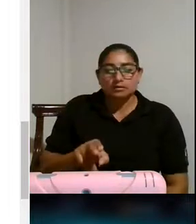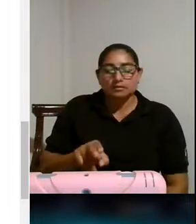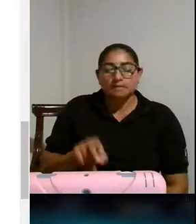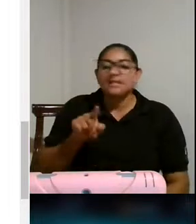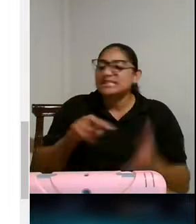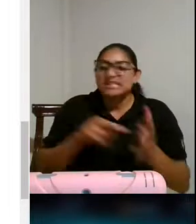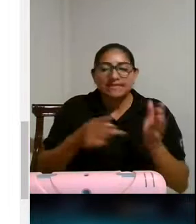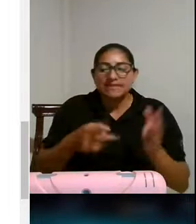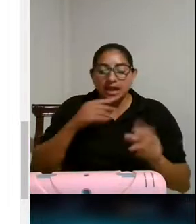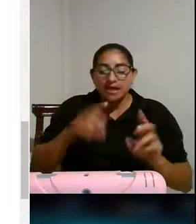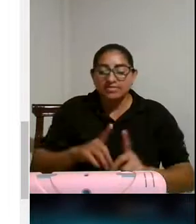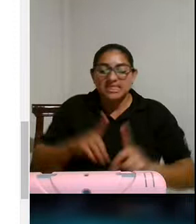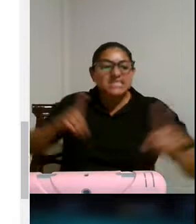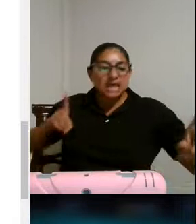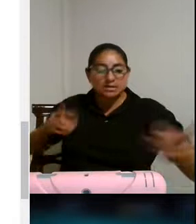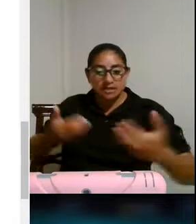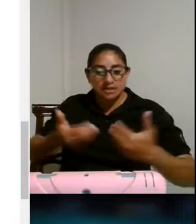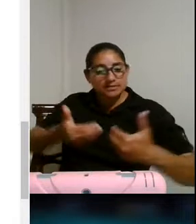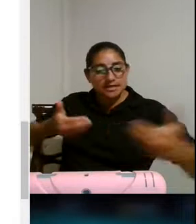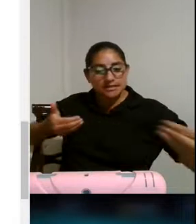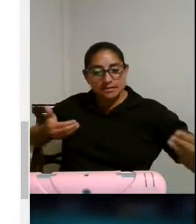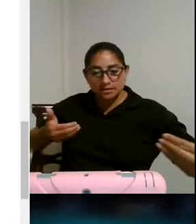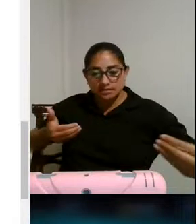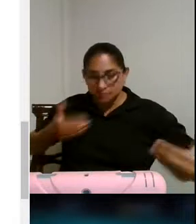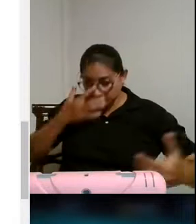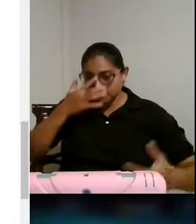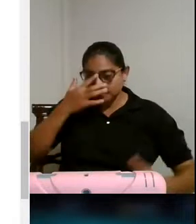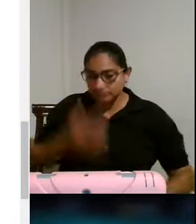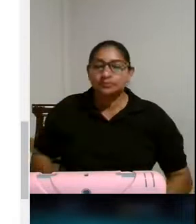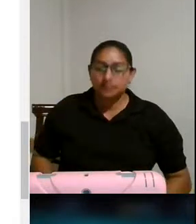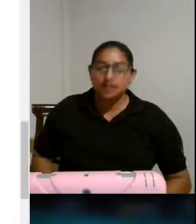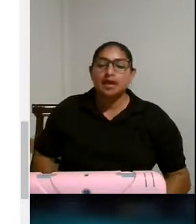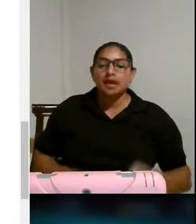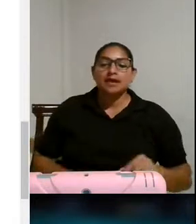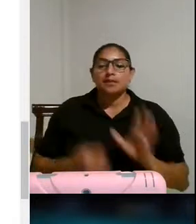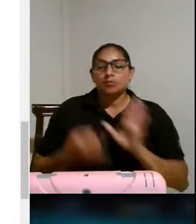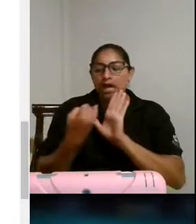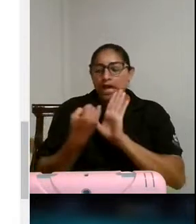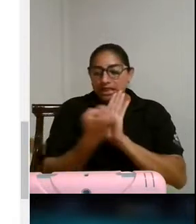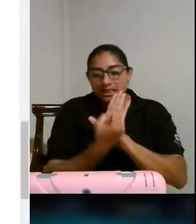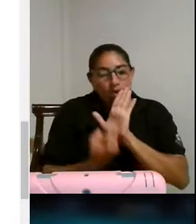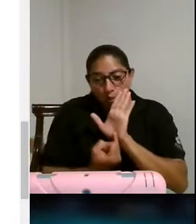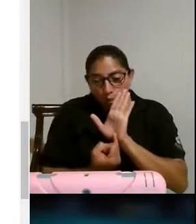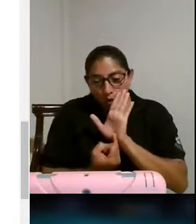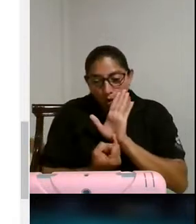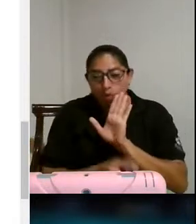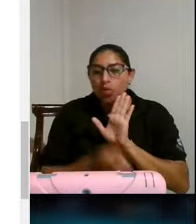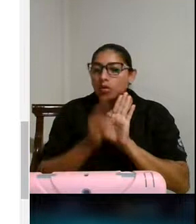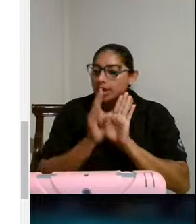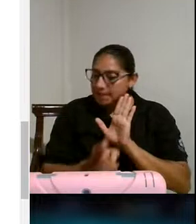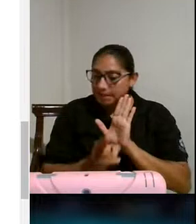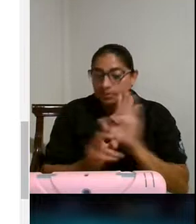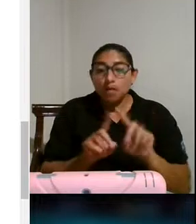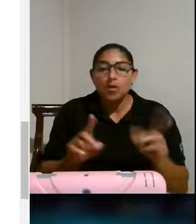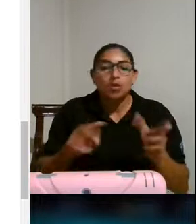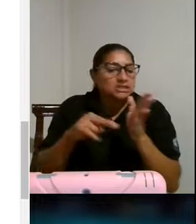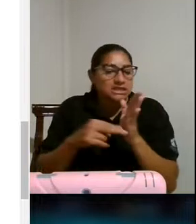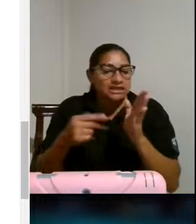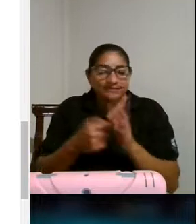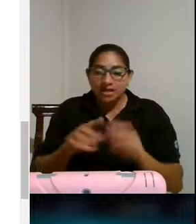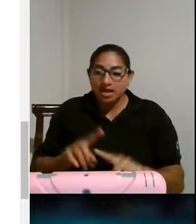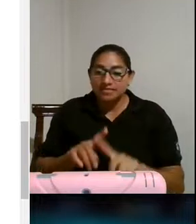muy pequeñita. Eso en matemáticas se llama infinitesimal. O sea, tan pequeñita que